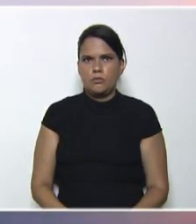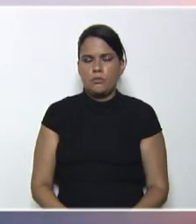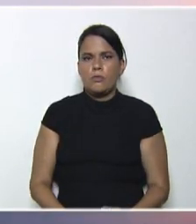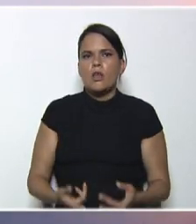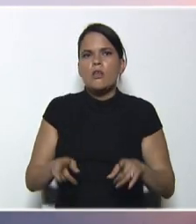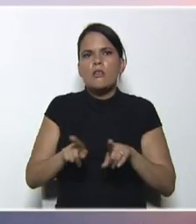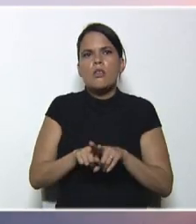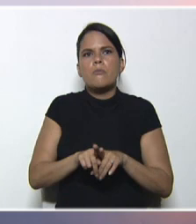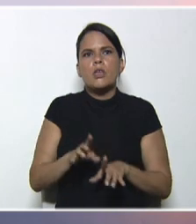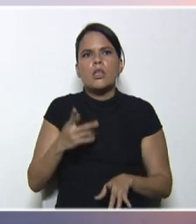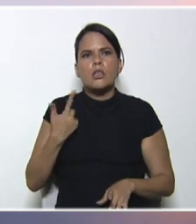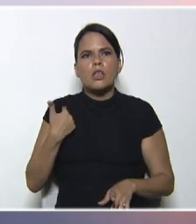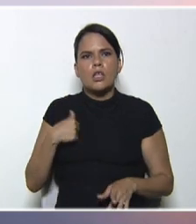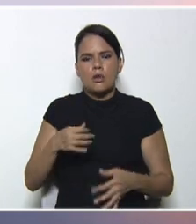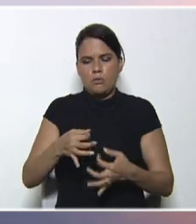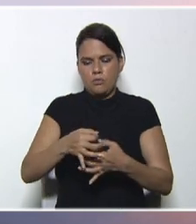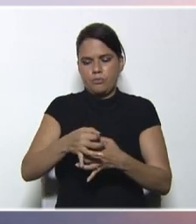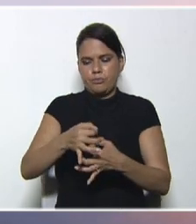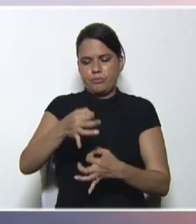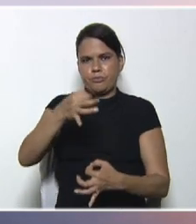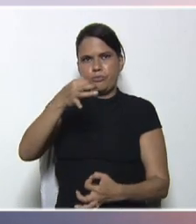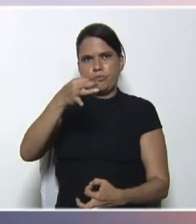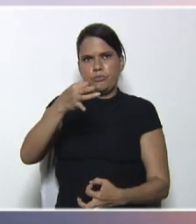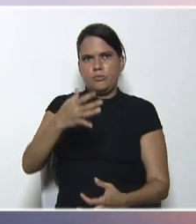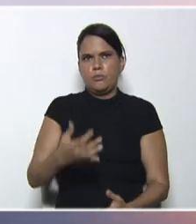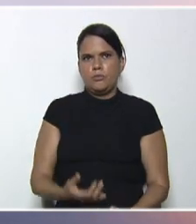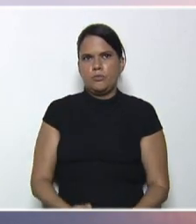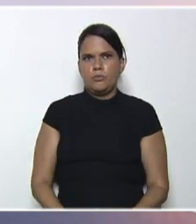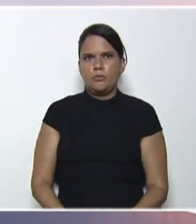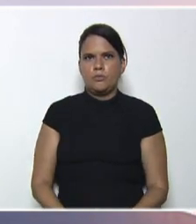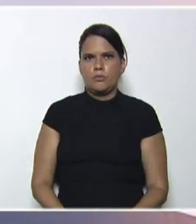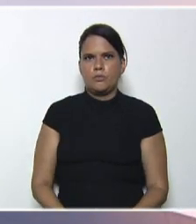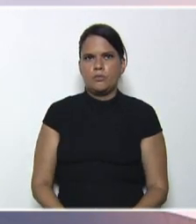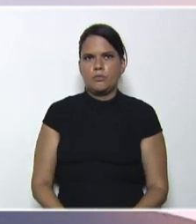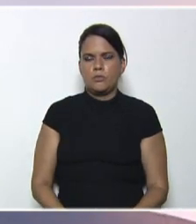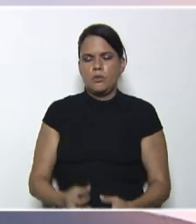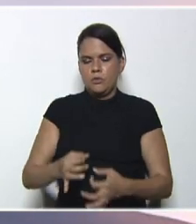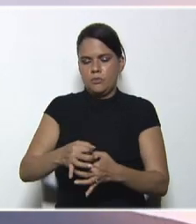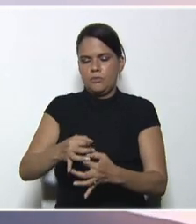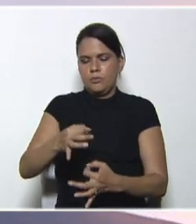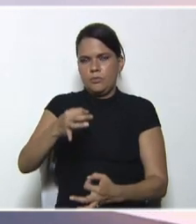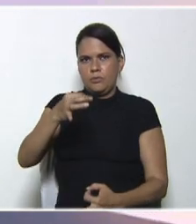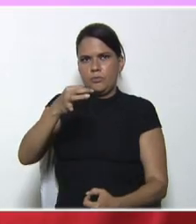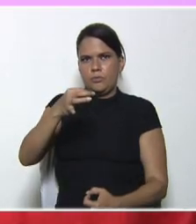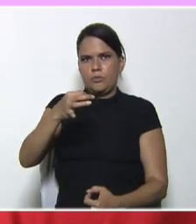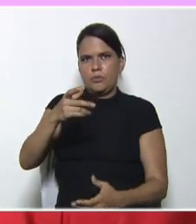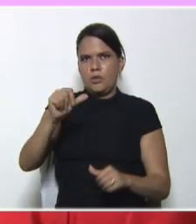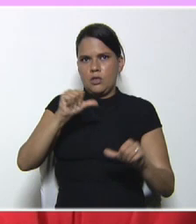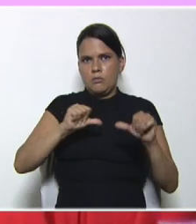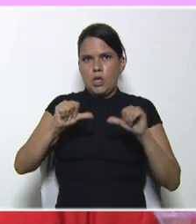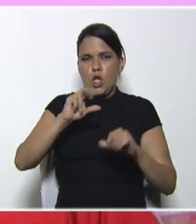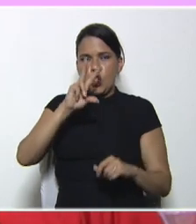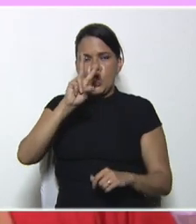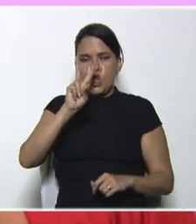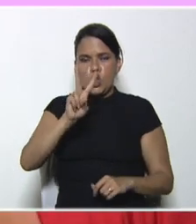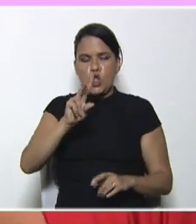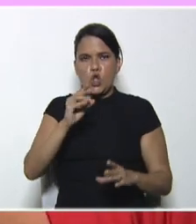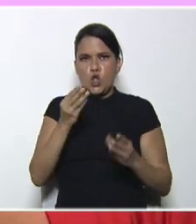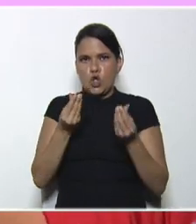También tenemos acá los tubos de ensayo, ¿ok? Tenemos acá los tubos de ensayo. Acá tenemos dos sustancias diferentes.